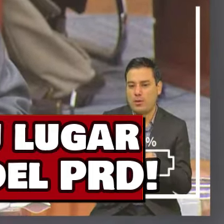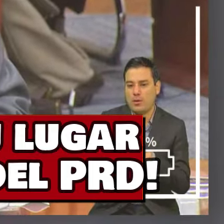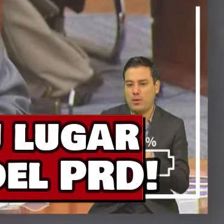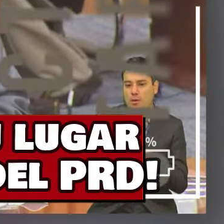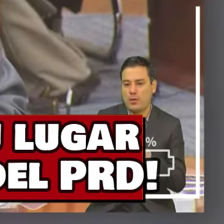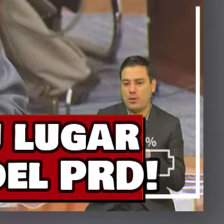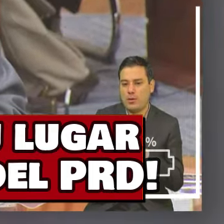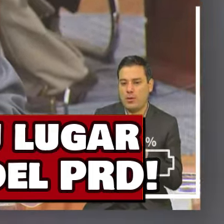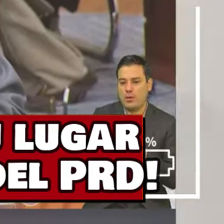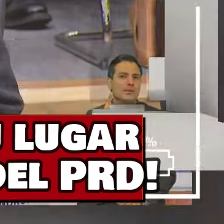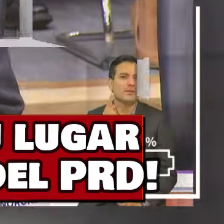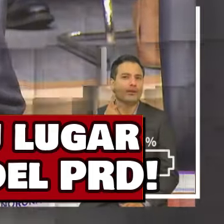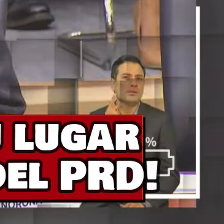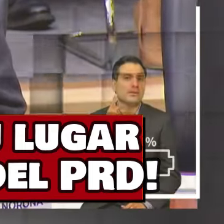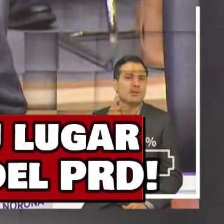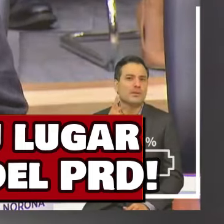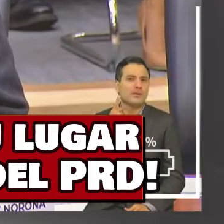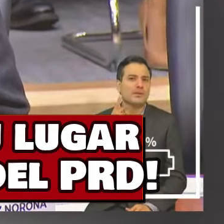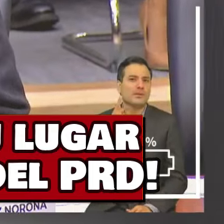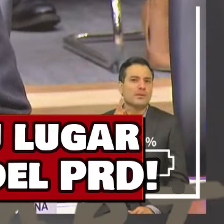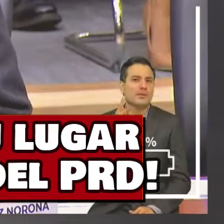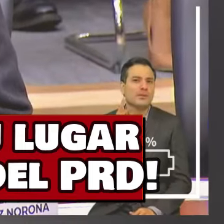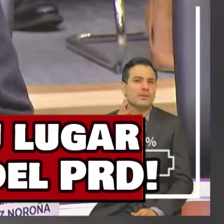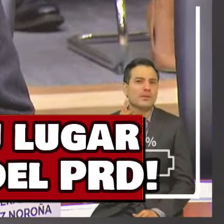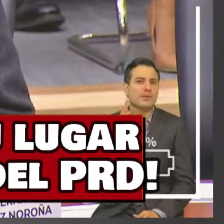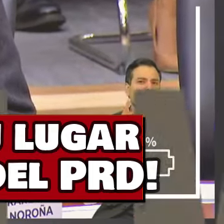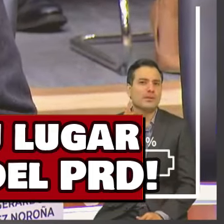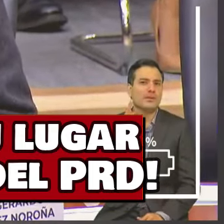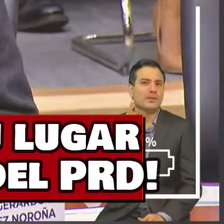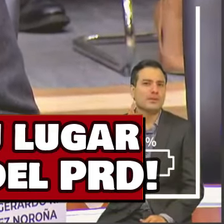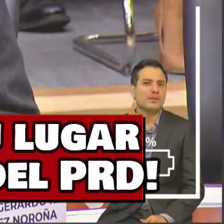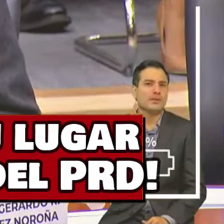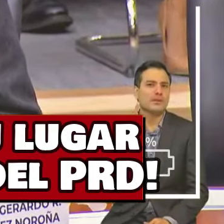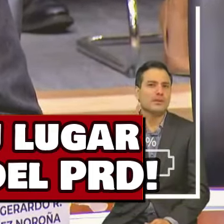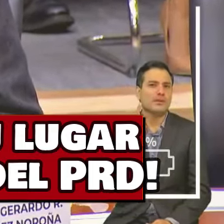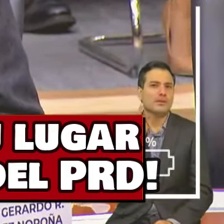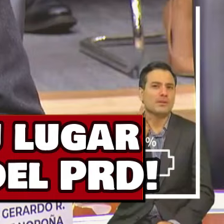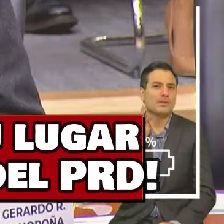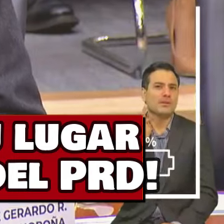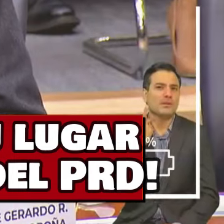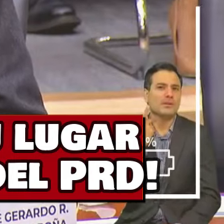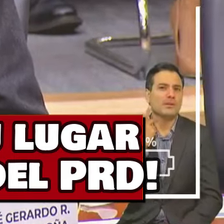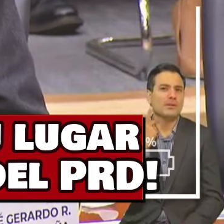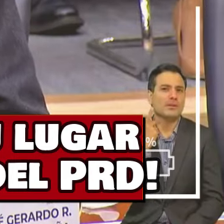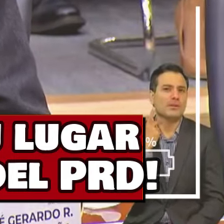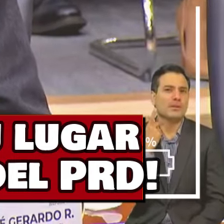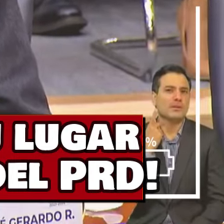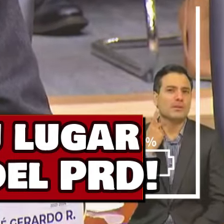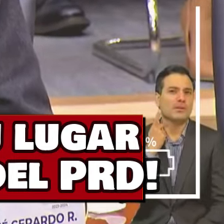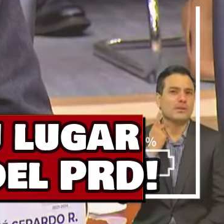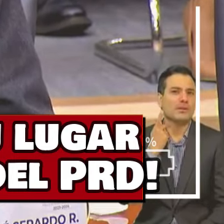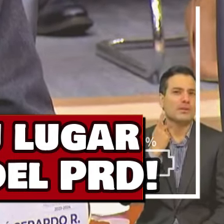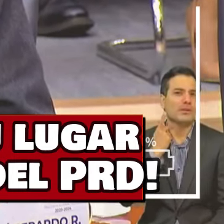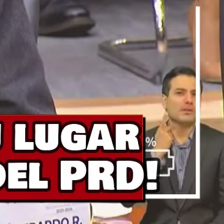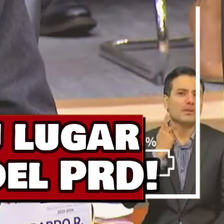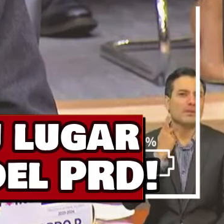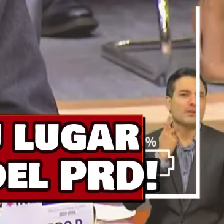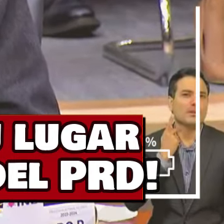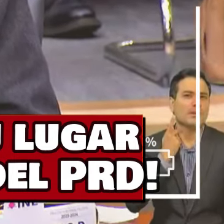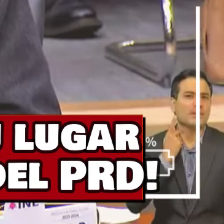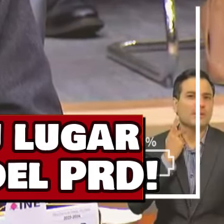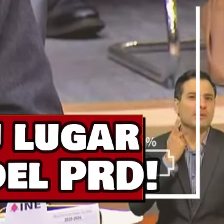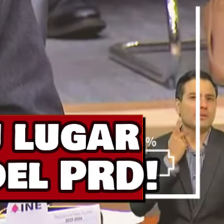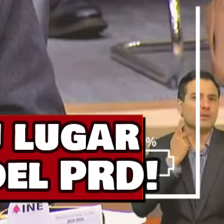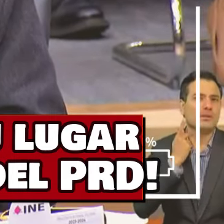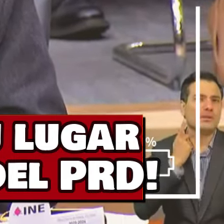de Morena a gobernador por gastos no declarados en precampaña. Solicita un voto diferenciado sobre la sanción de pérdida de registro